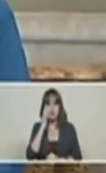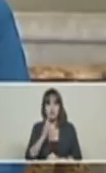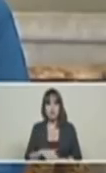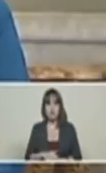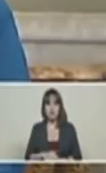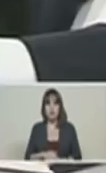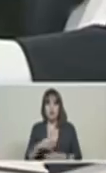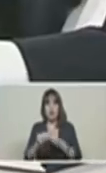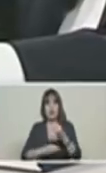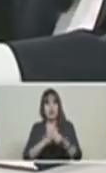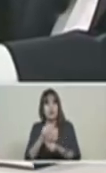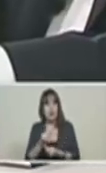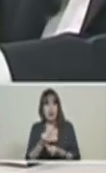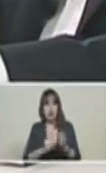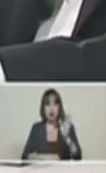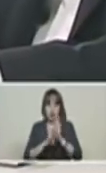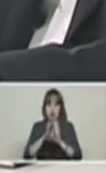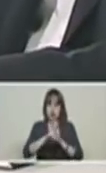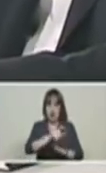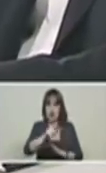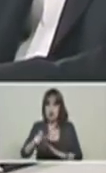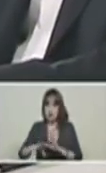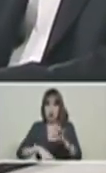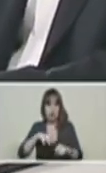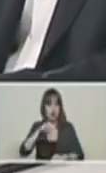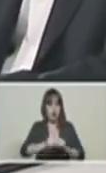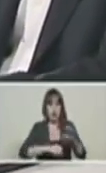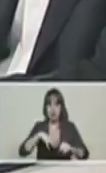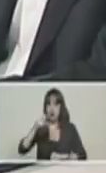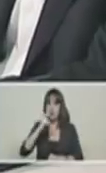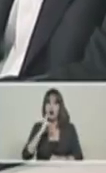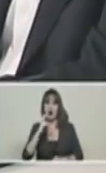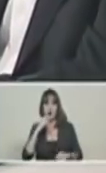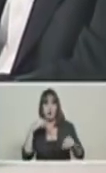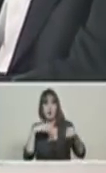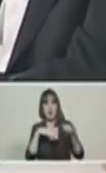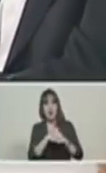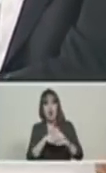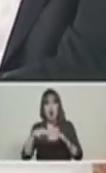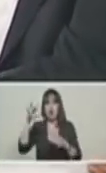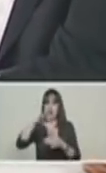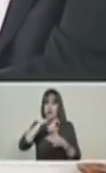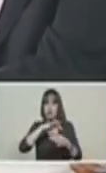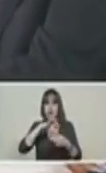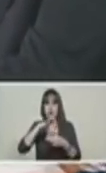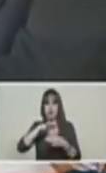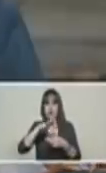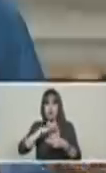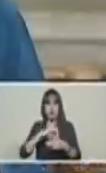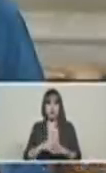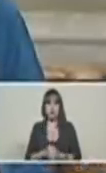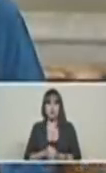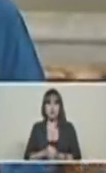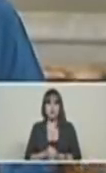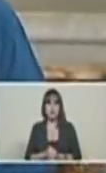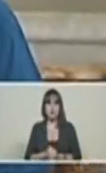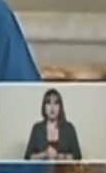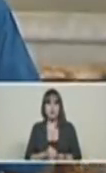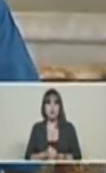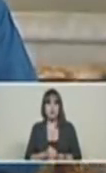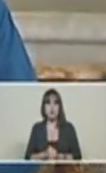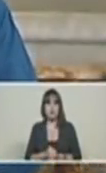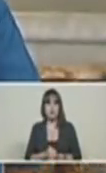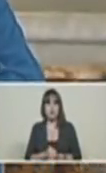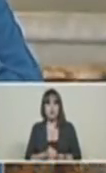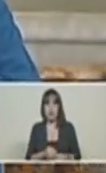creciendo la cantidad de compatriotas que ponen sus ahorritos, su dinerito, y